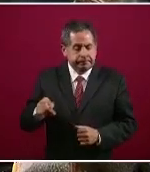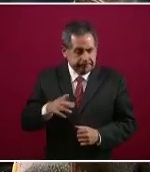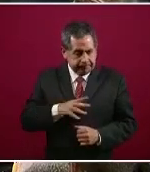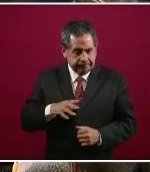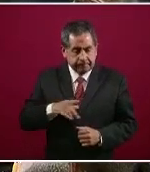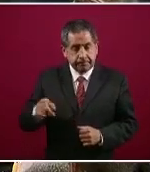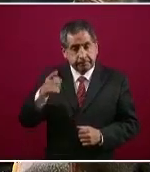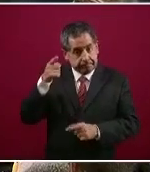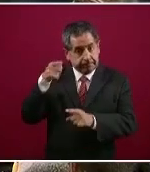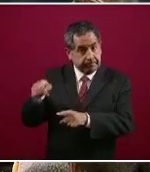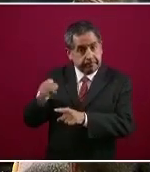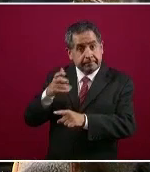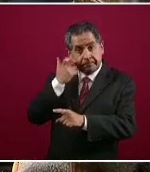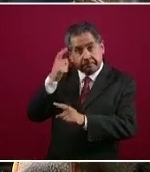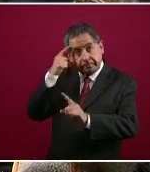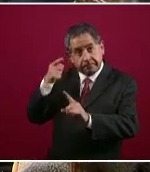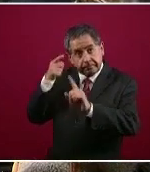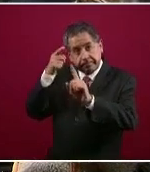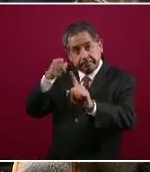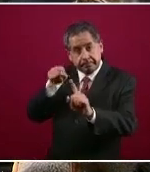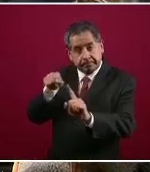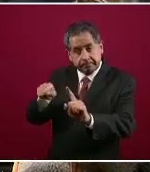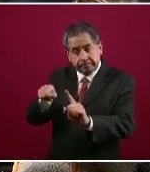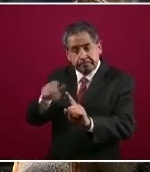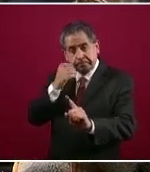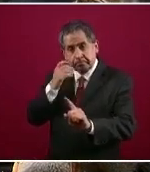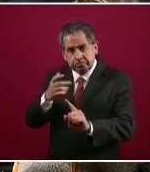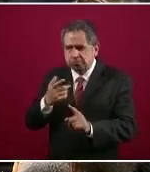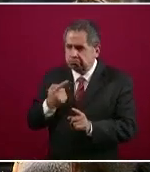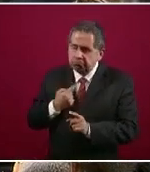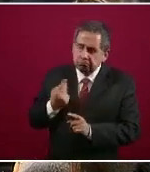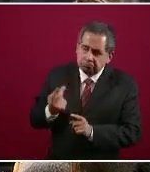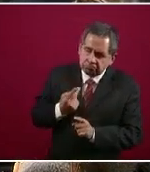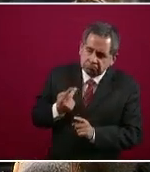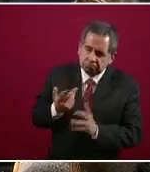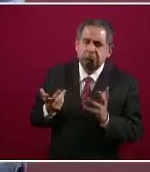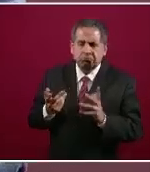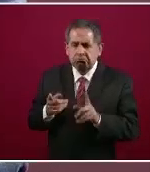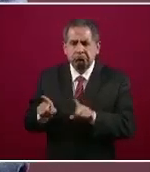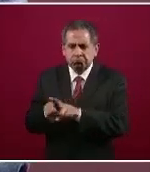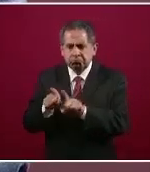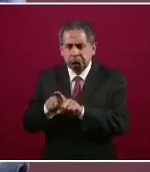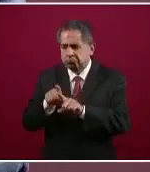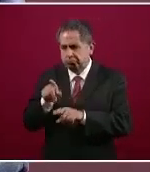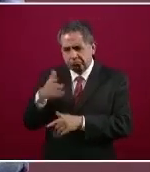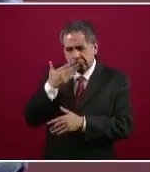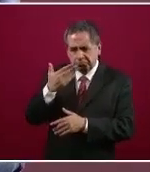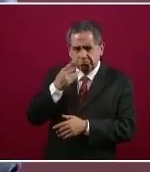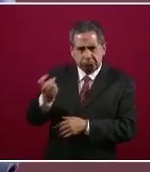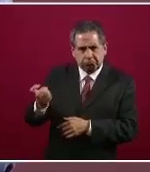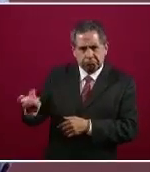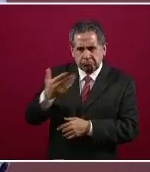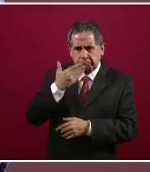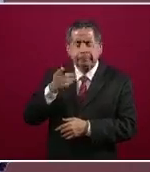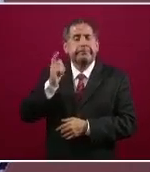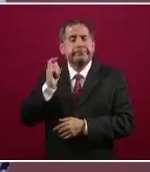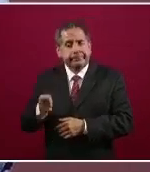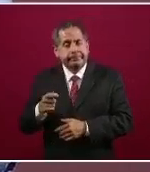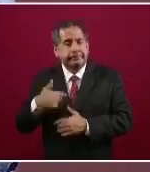tiene el propósito, y nosotros vemos ese programa con muy buenos ojos, de